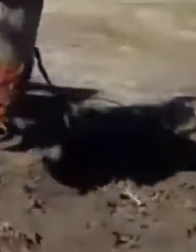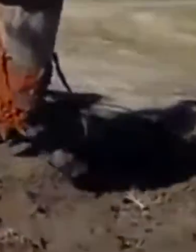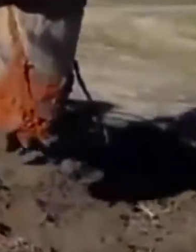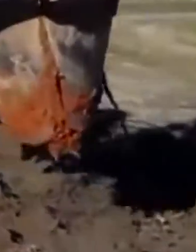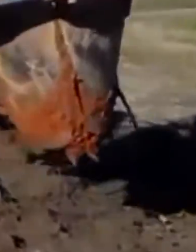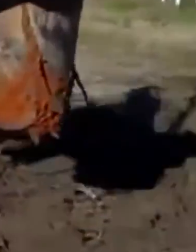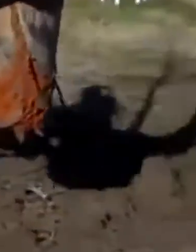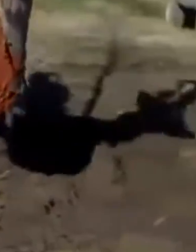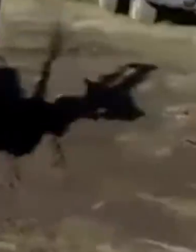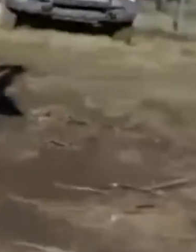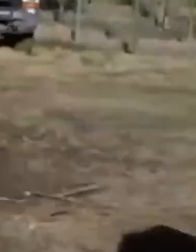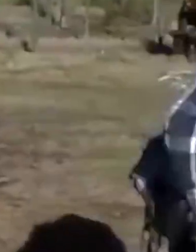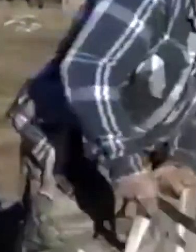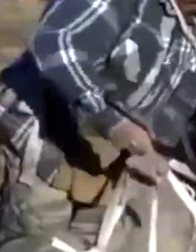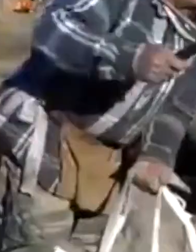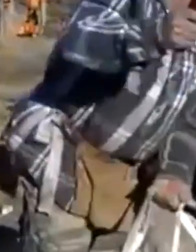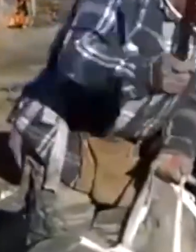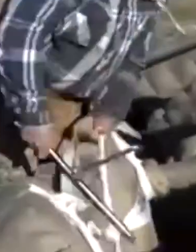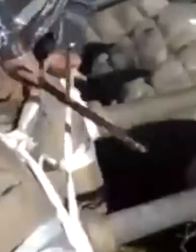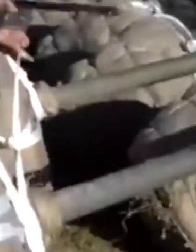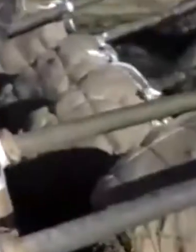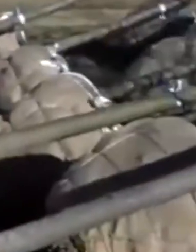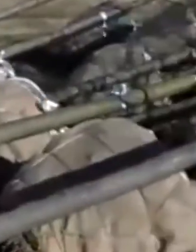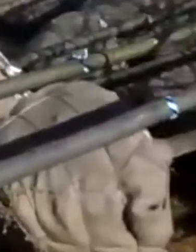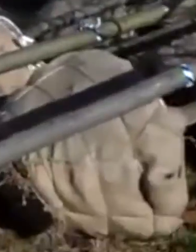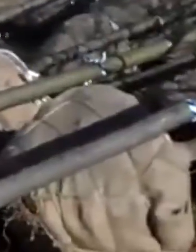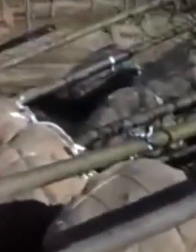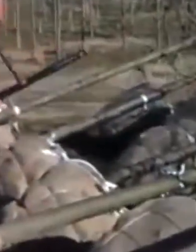los dos países